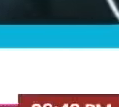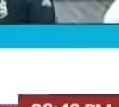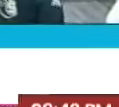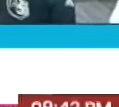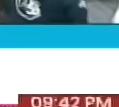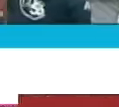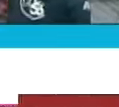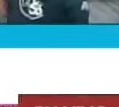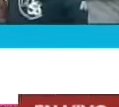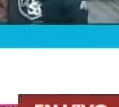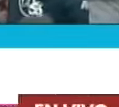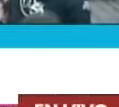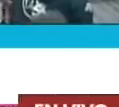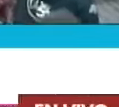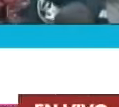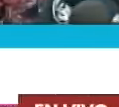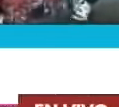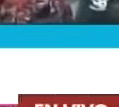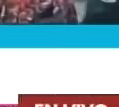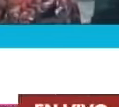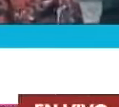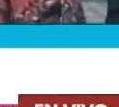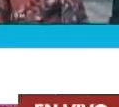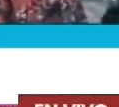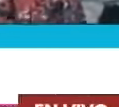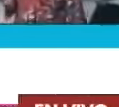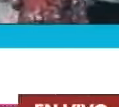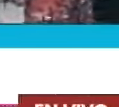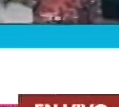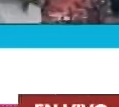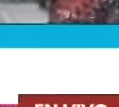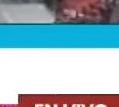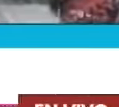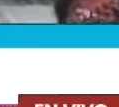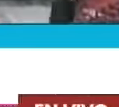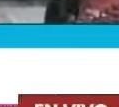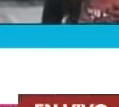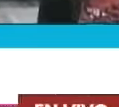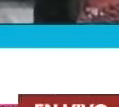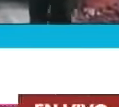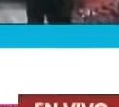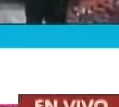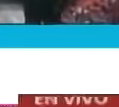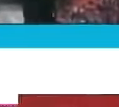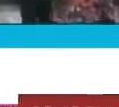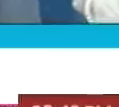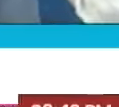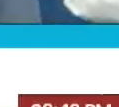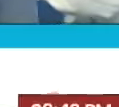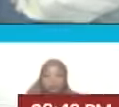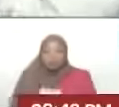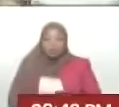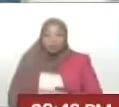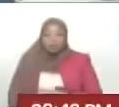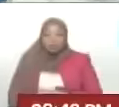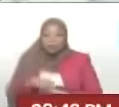Ángel Cortesía. ¡Factor Maduro! Factor Música, Factor Melodía. A mí me gustaría participar los